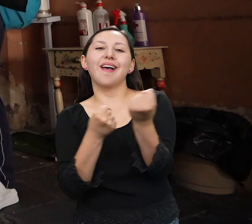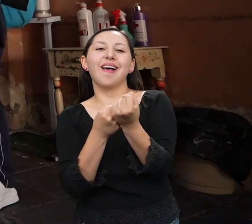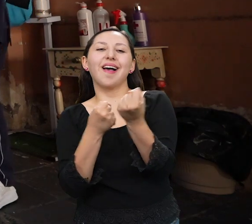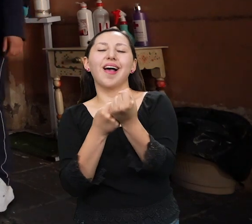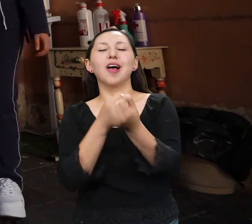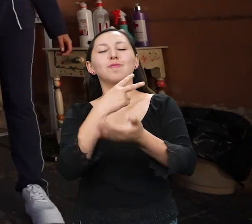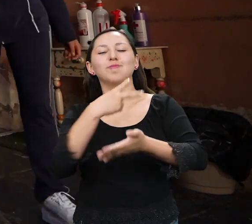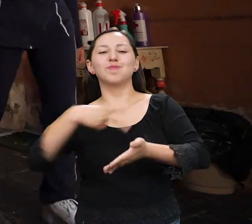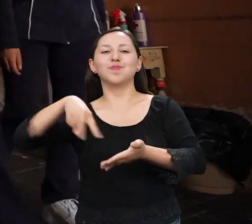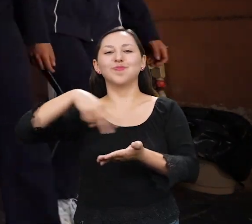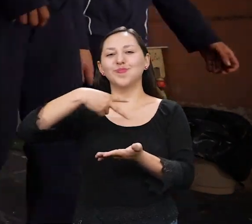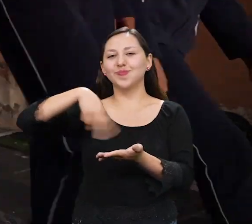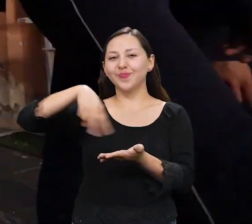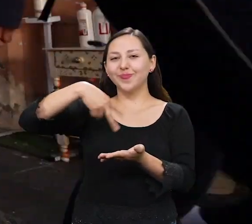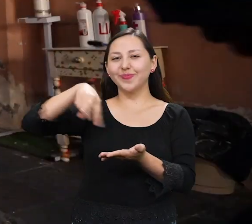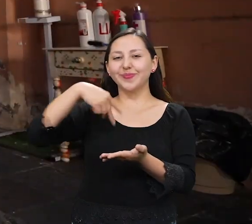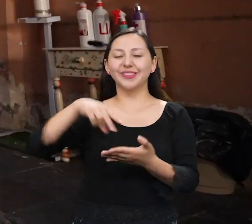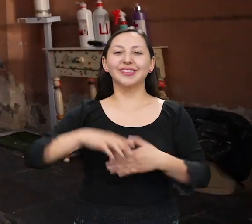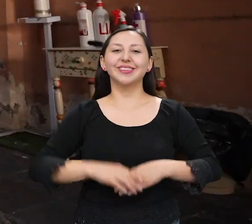bailando.